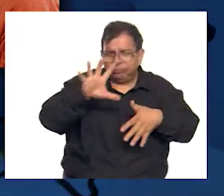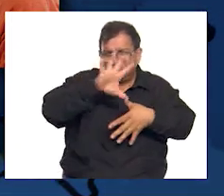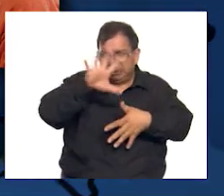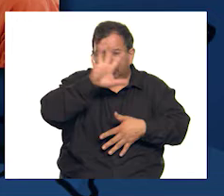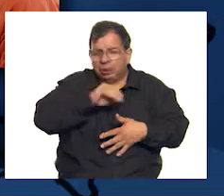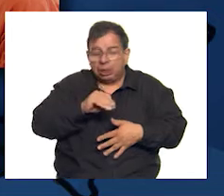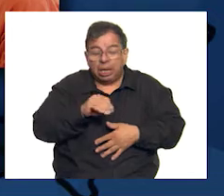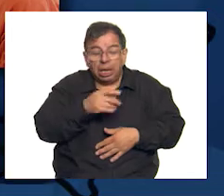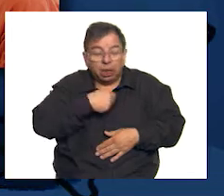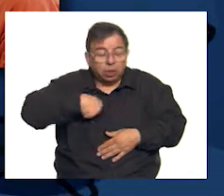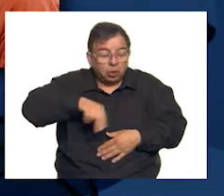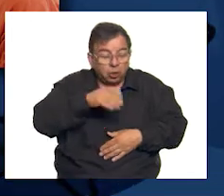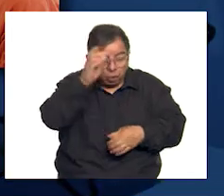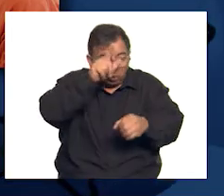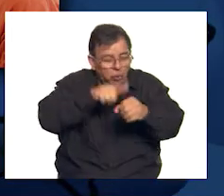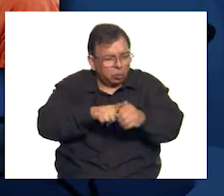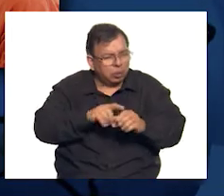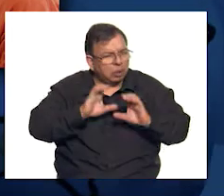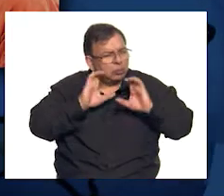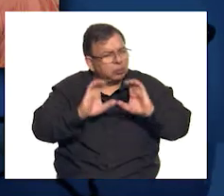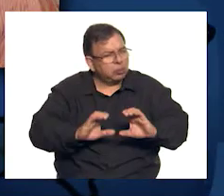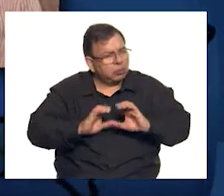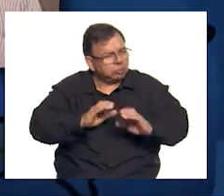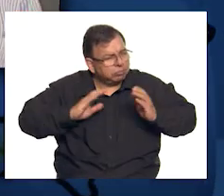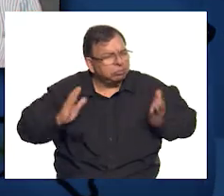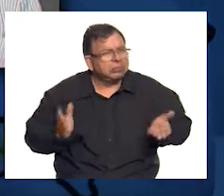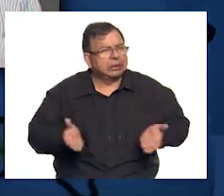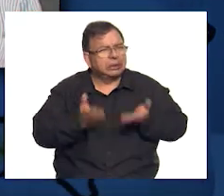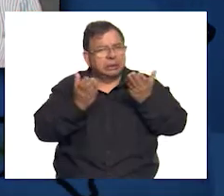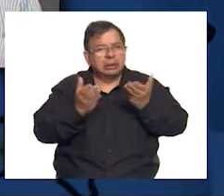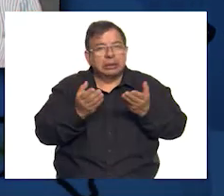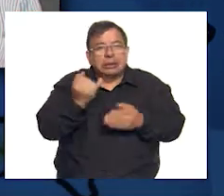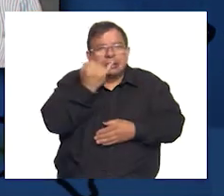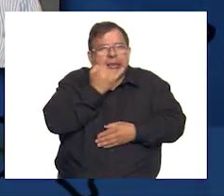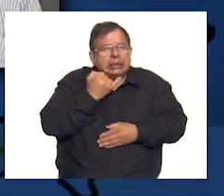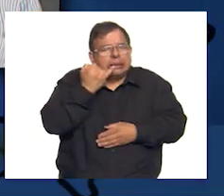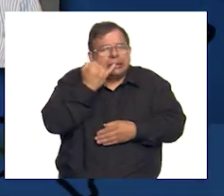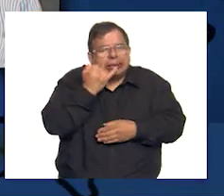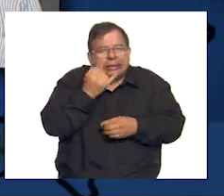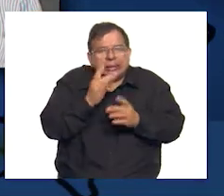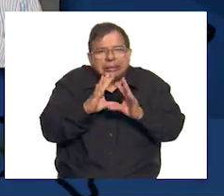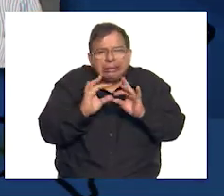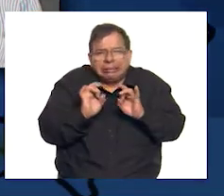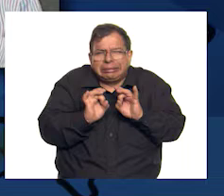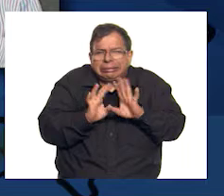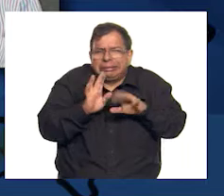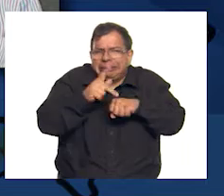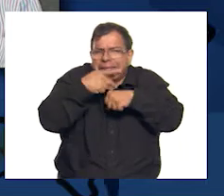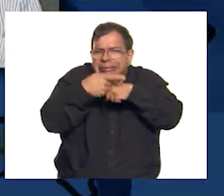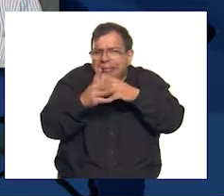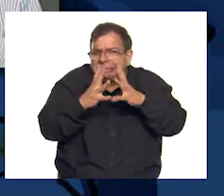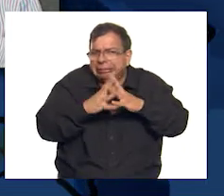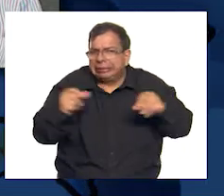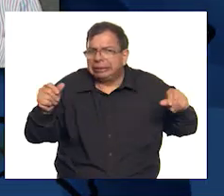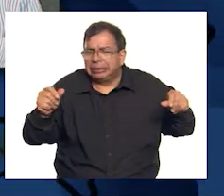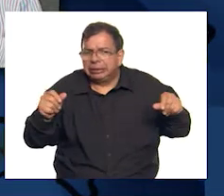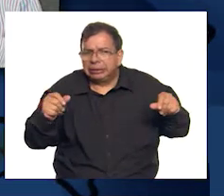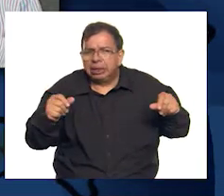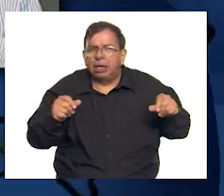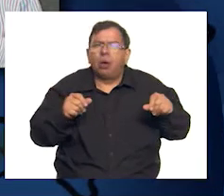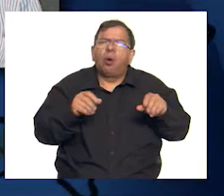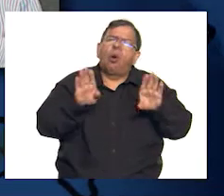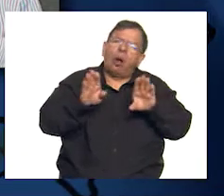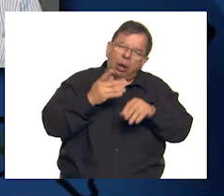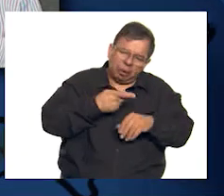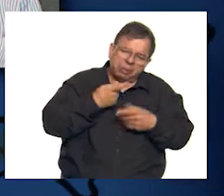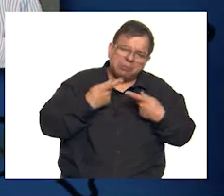cultural que todos debemos cuidar y fomentar. Pero muchas de esas lenguas están en peligro de extinción y en ocasiones también aquellas que aparentan